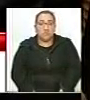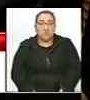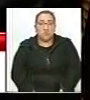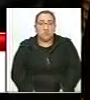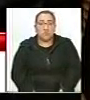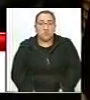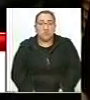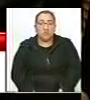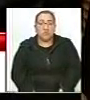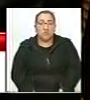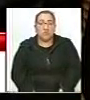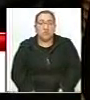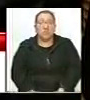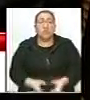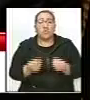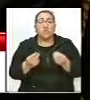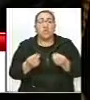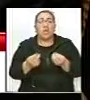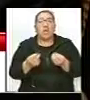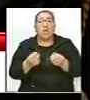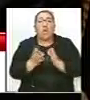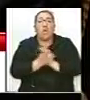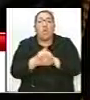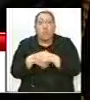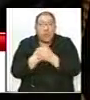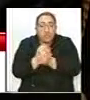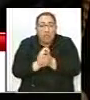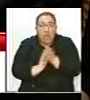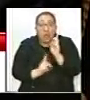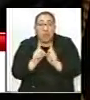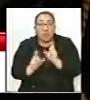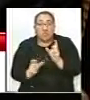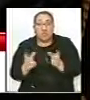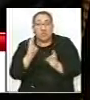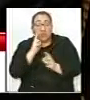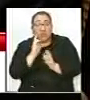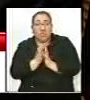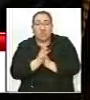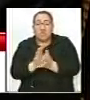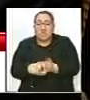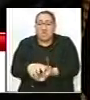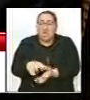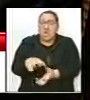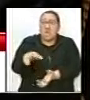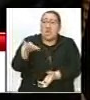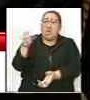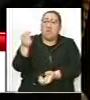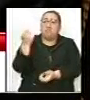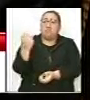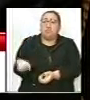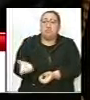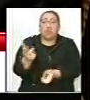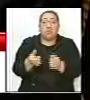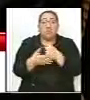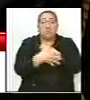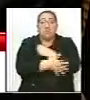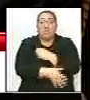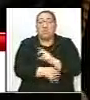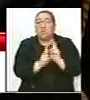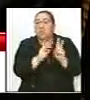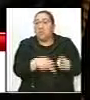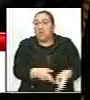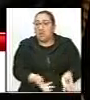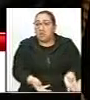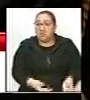oportunidad a algunos acaparadores que se han hecho multimillonarios y el pobre